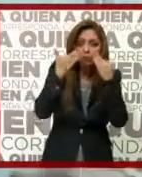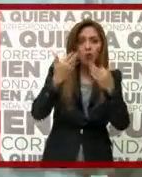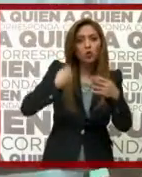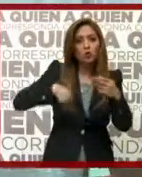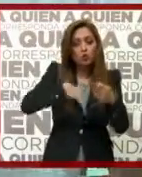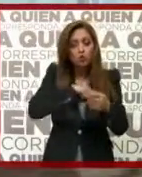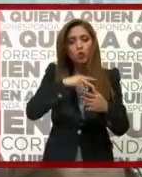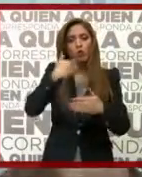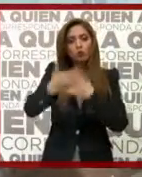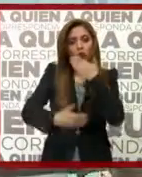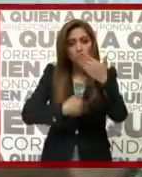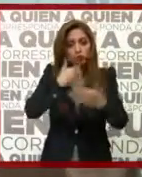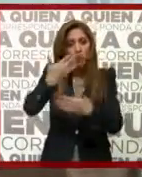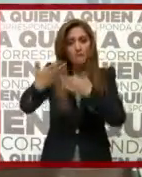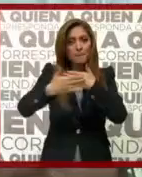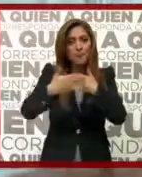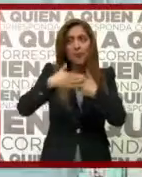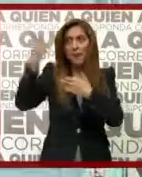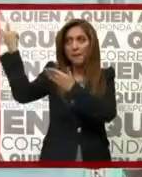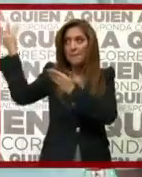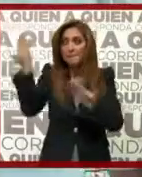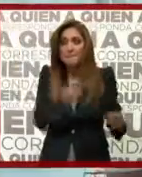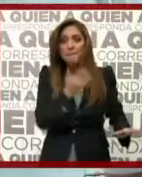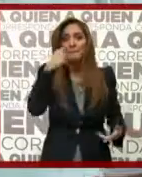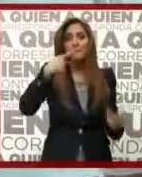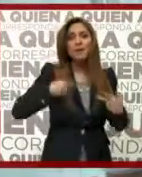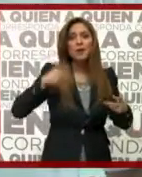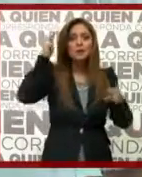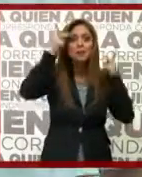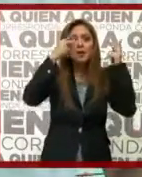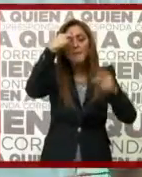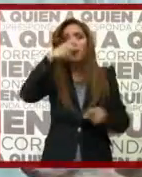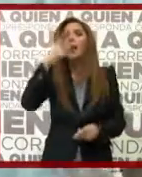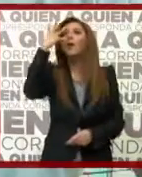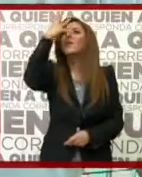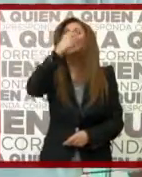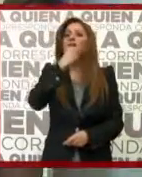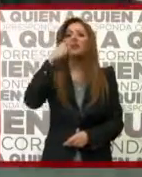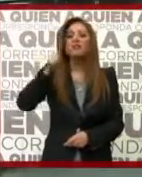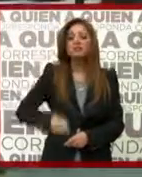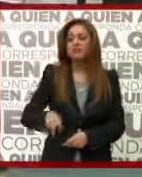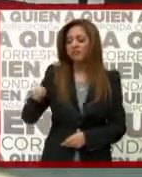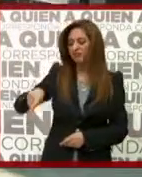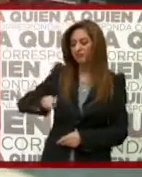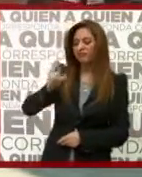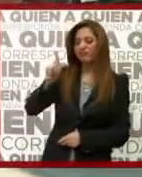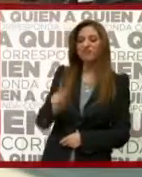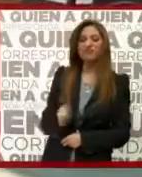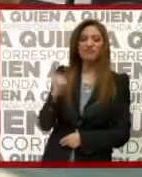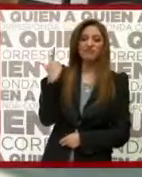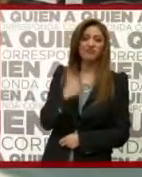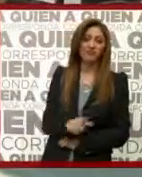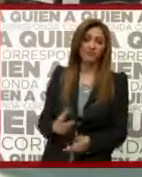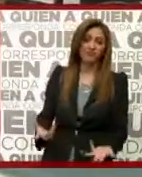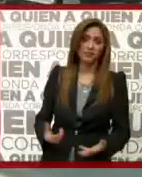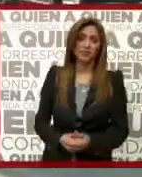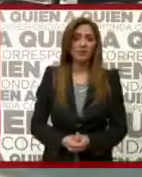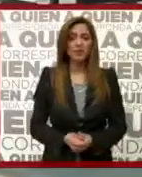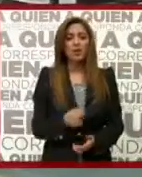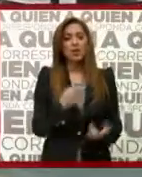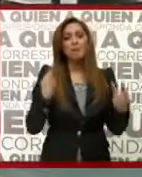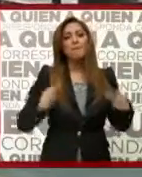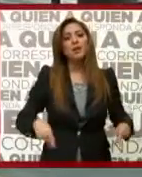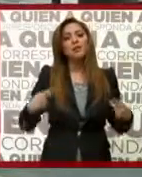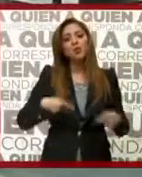que cuando venga un extranjero diga qué bonita Ciudad de México, que no digan es una porquería. Pues como ve, jefe, a alguien se le olvidó abrir la llave y todas